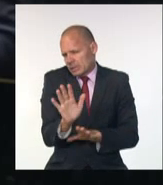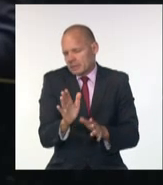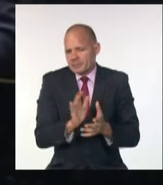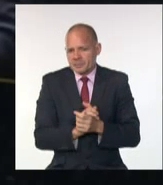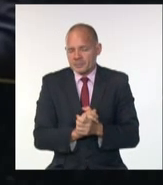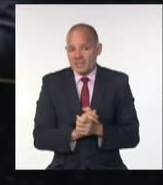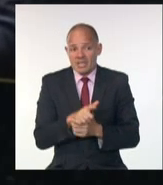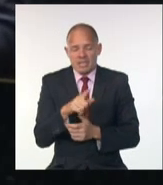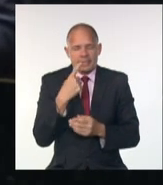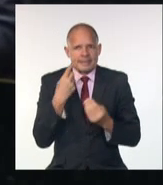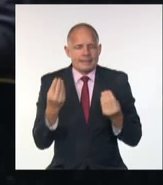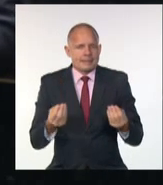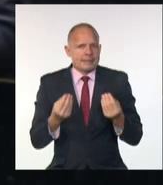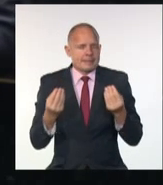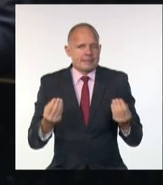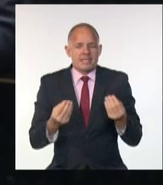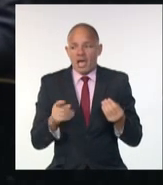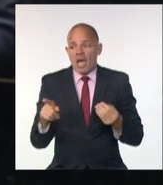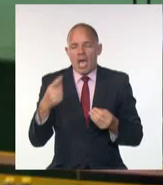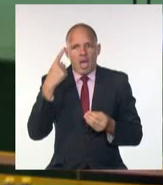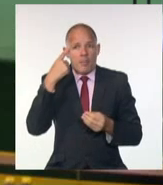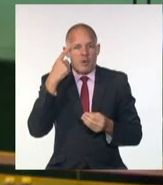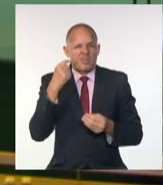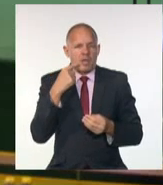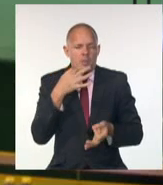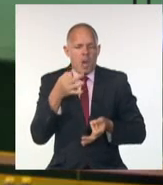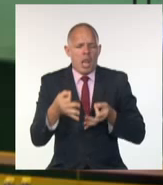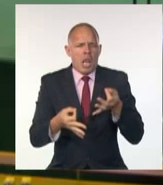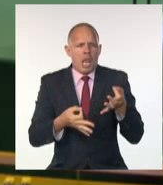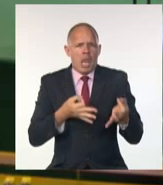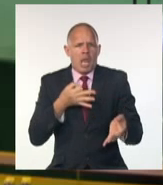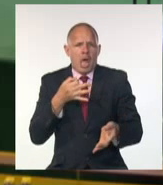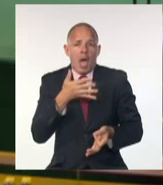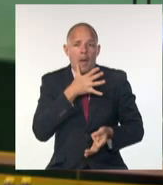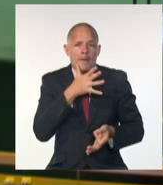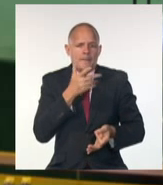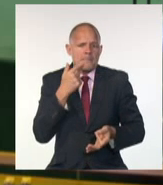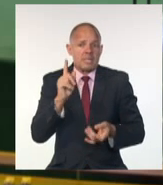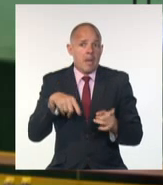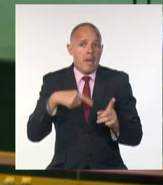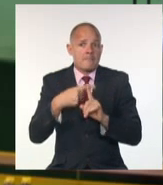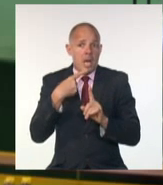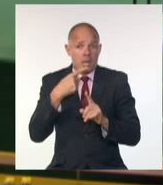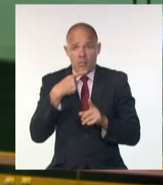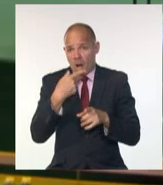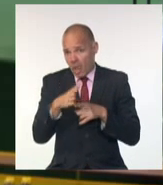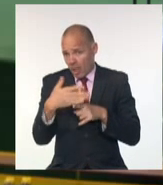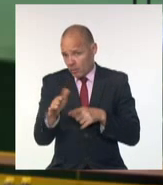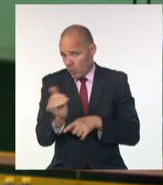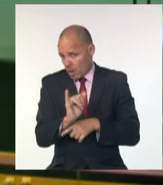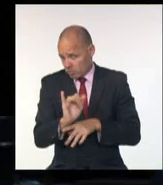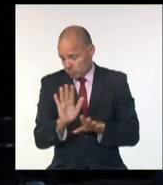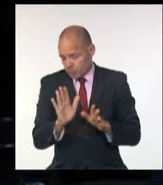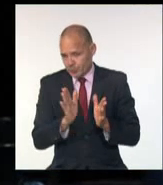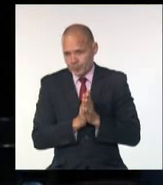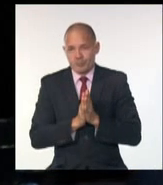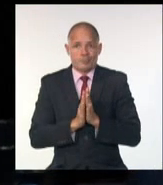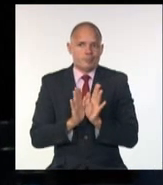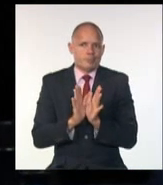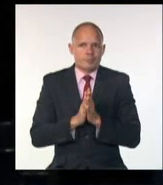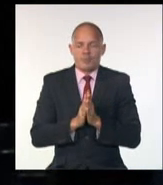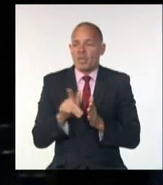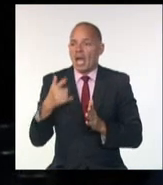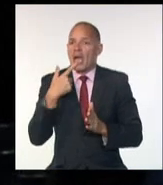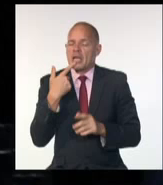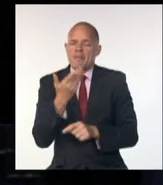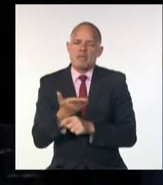ya un lugar común este estilo discursivo y su frase de remate con palabrota incluida. Sin embargo, al promotor de tanta libertad le